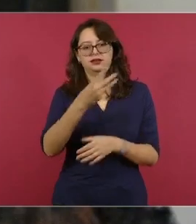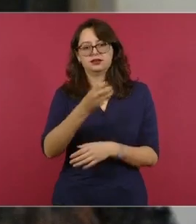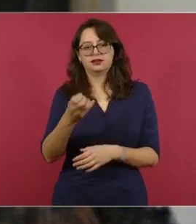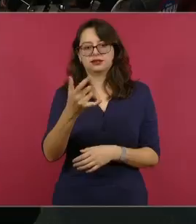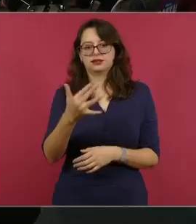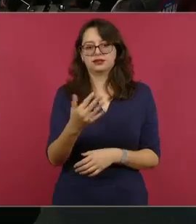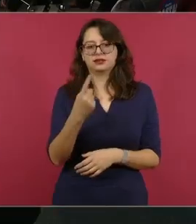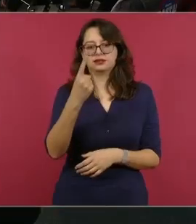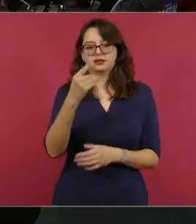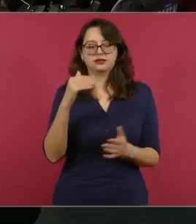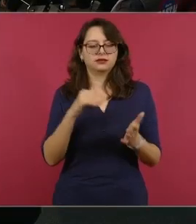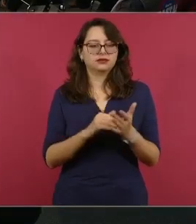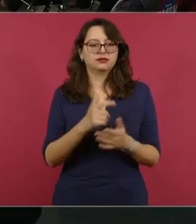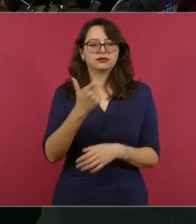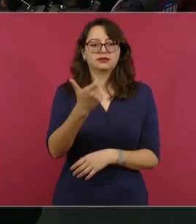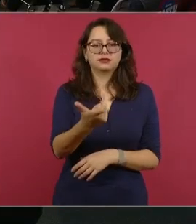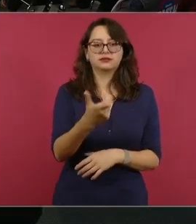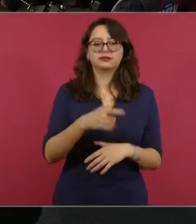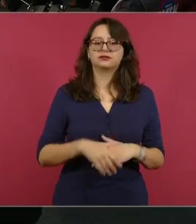1,350,000 pesos. Ese